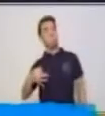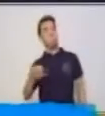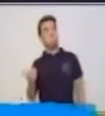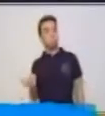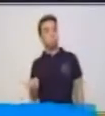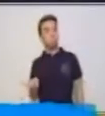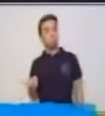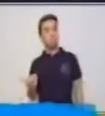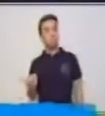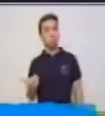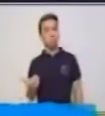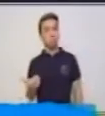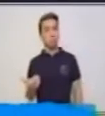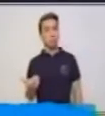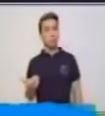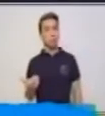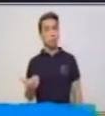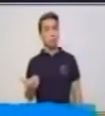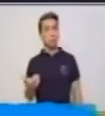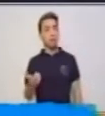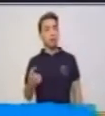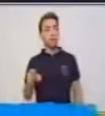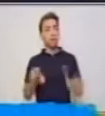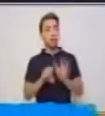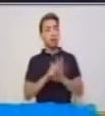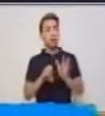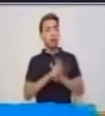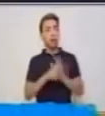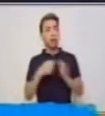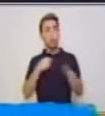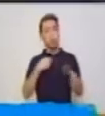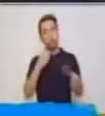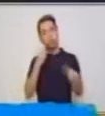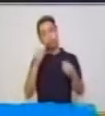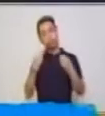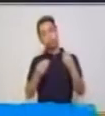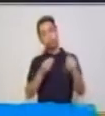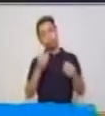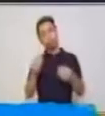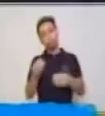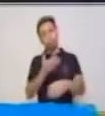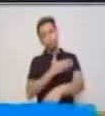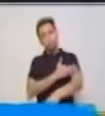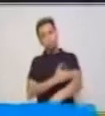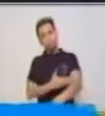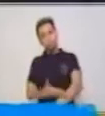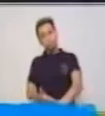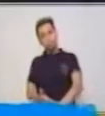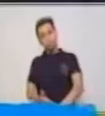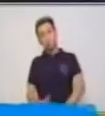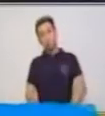ejemplo, les voy a contar una historia.